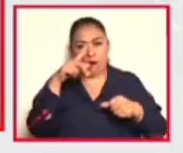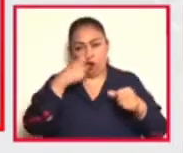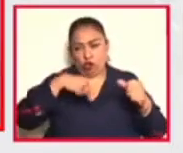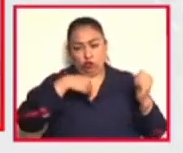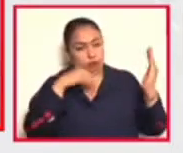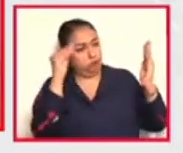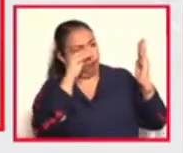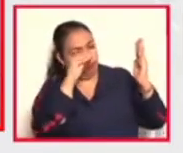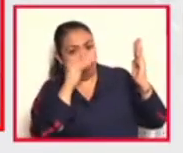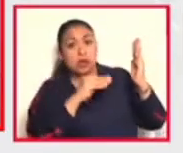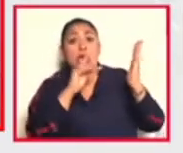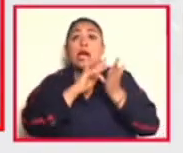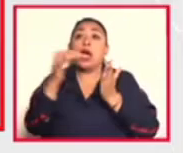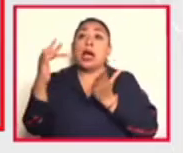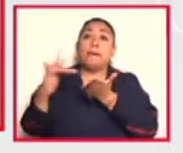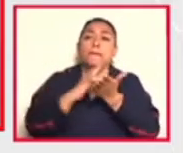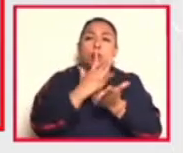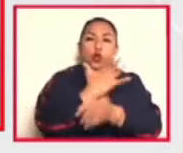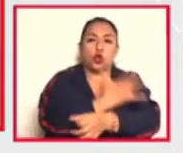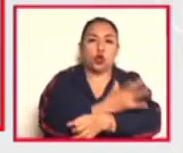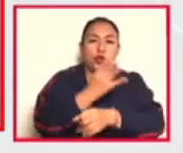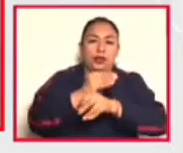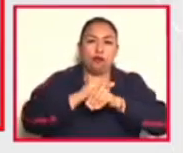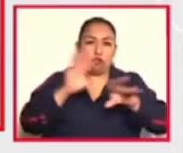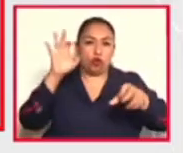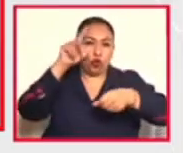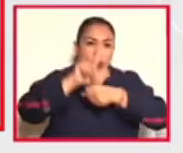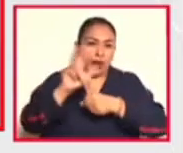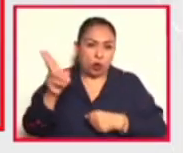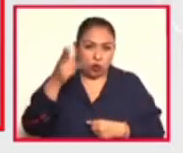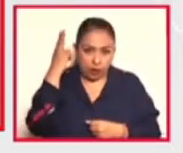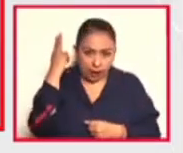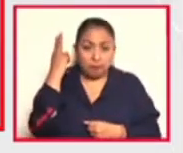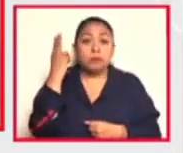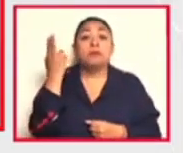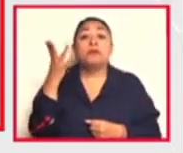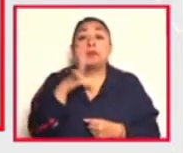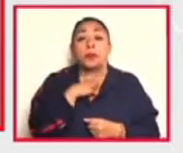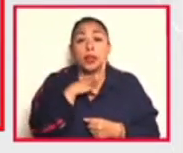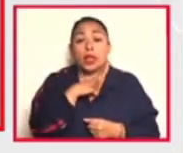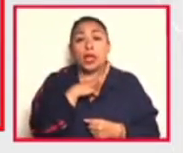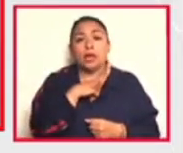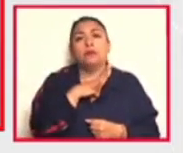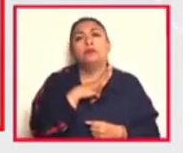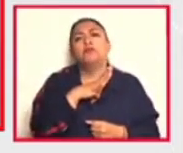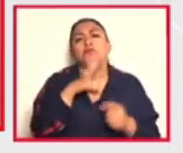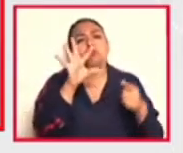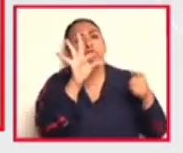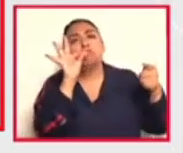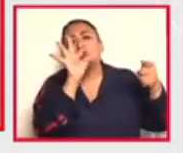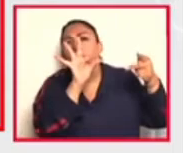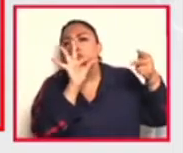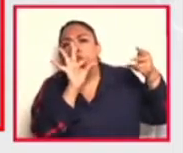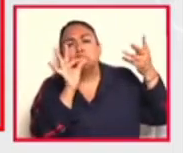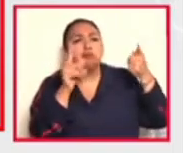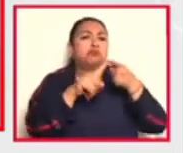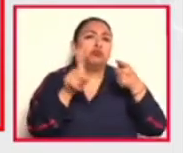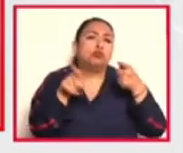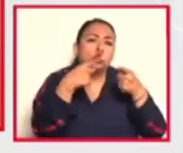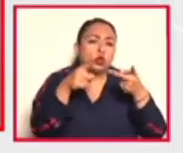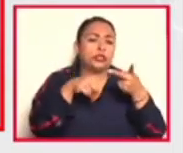también gracias al apoyo de la Coordinación de Difusión Cultural de la UNAM. Entonces van a encontrar opciones de música, de